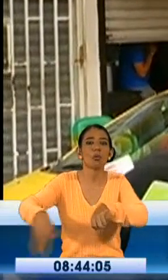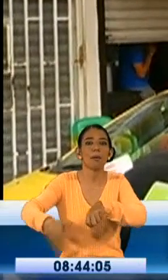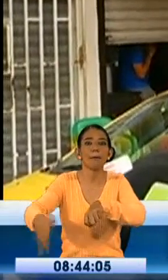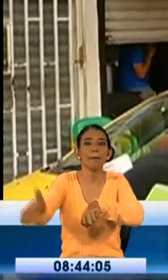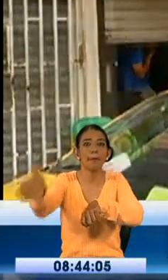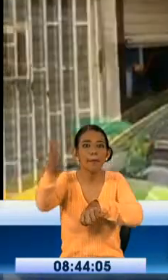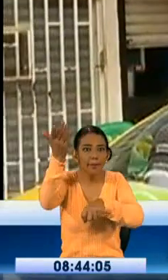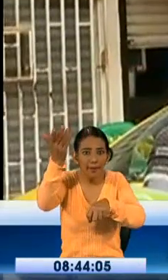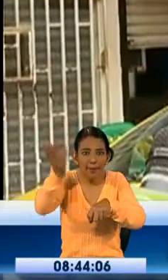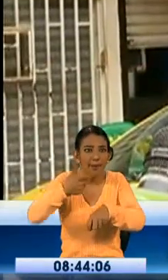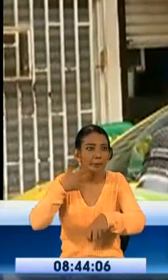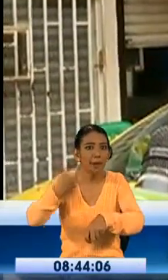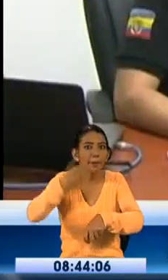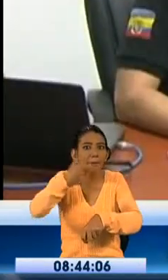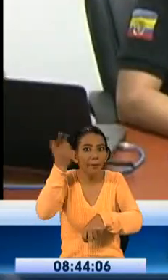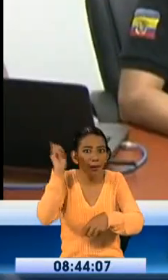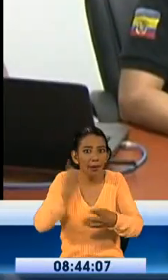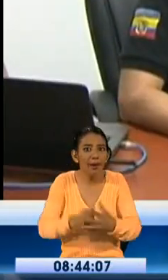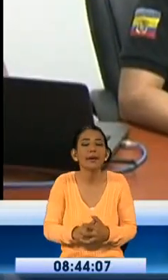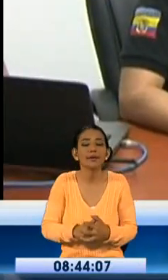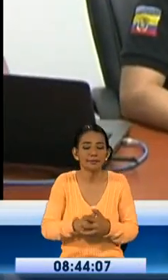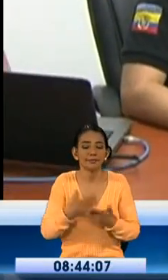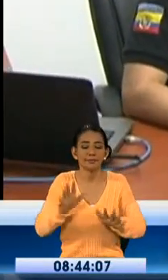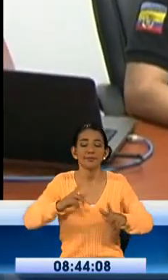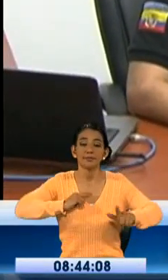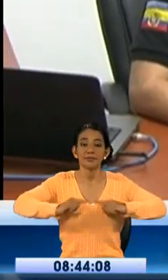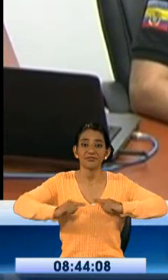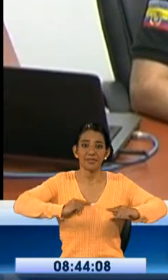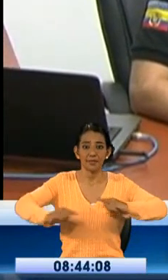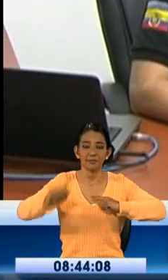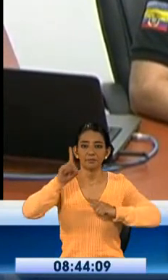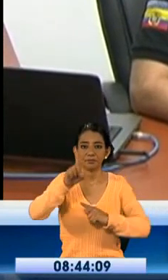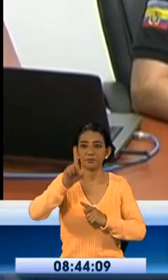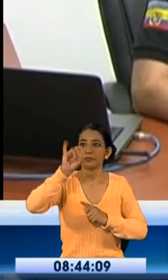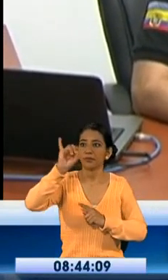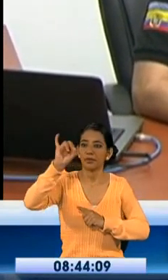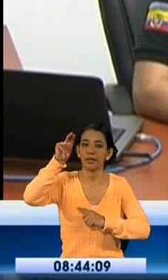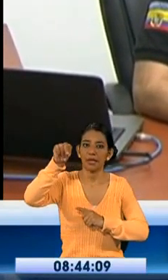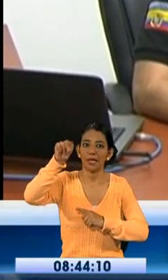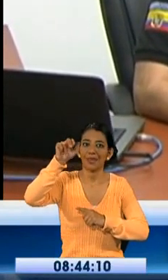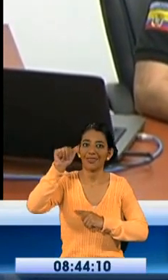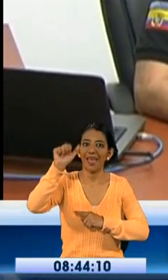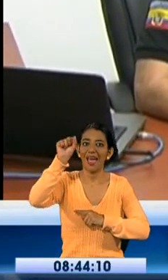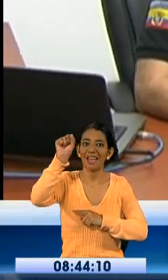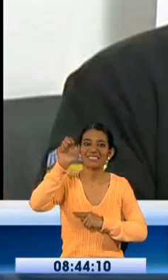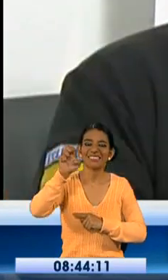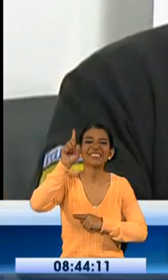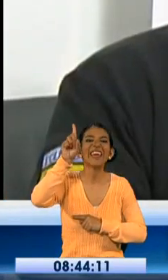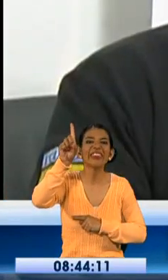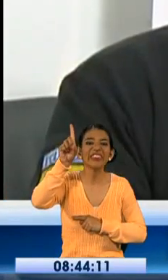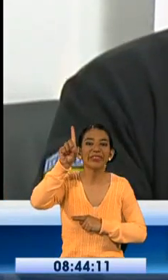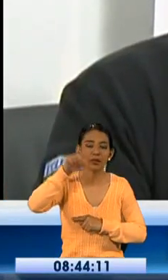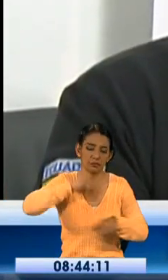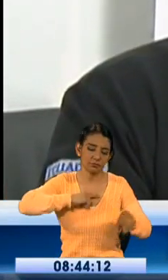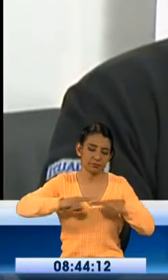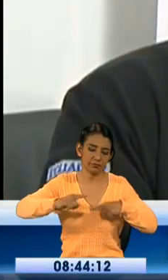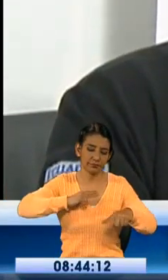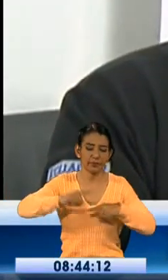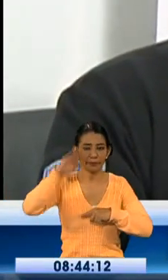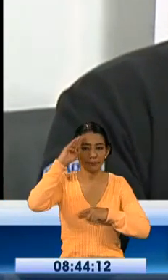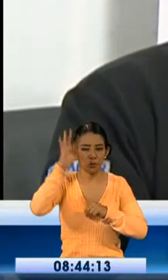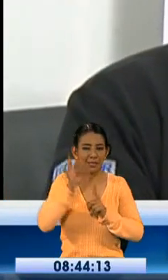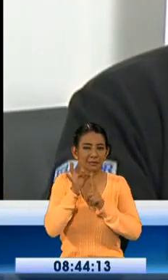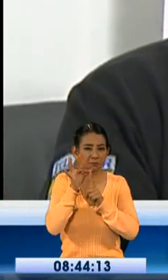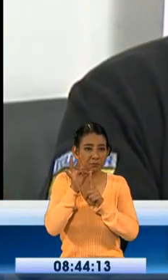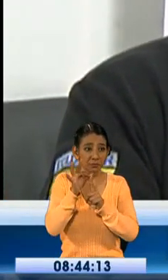para acribillarlo de 8 balazos. El jefe de la Dirección Nacional de Delitos contra la Vida, Muertes Violentas, Desapariciones, Extorsión y Secuestros,